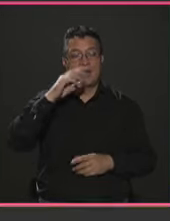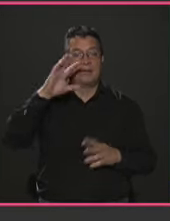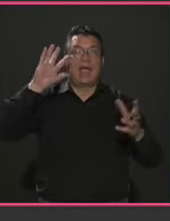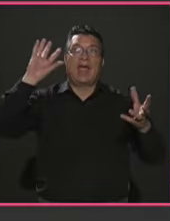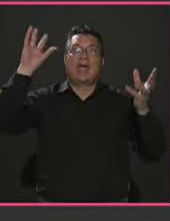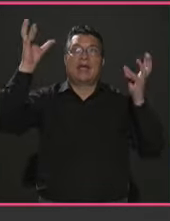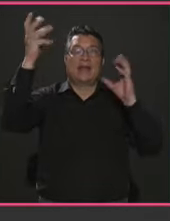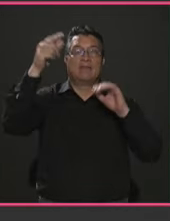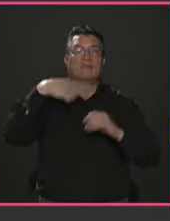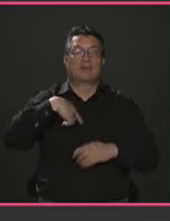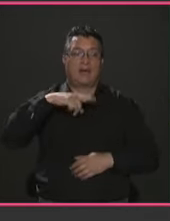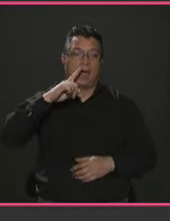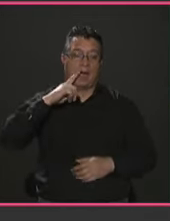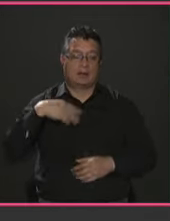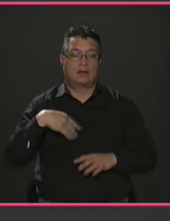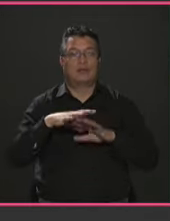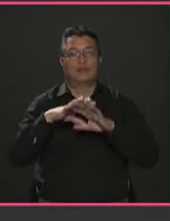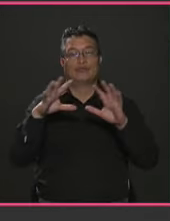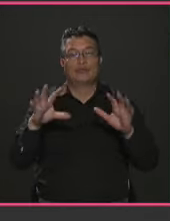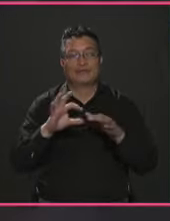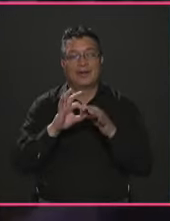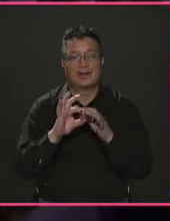tenemos muchas gracias